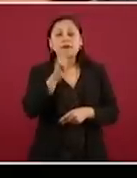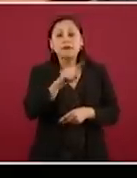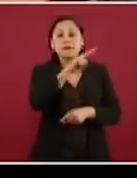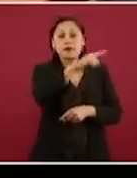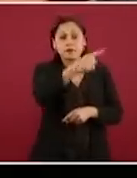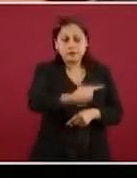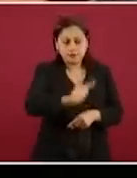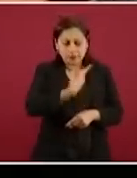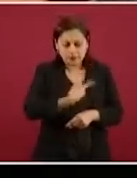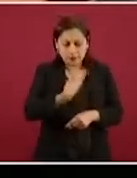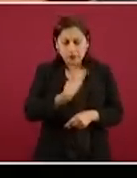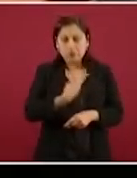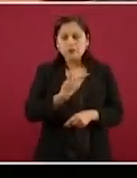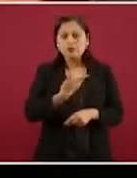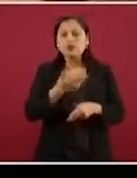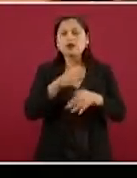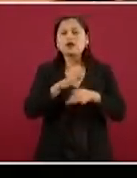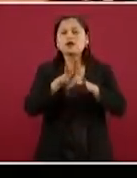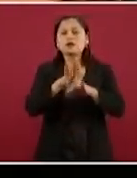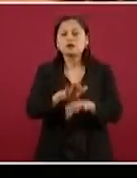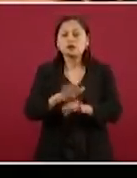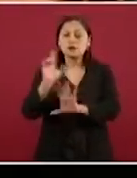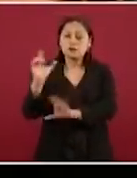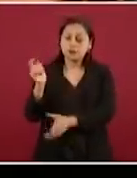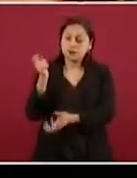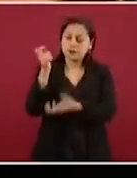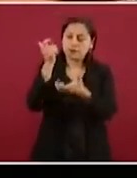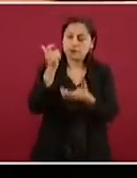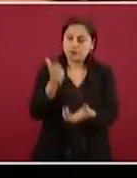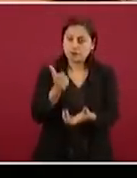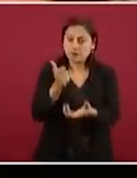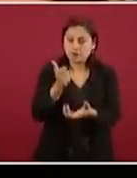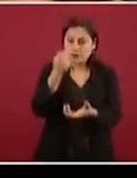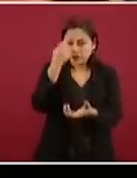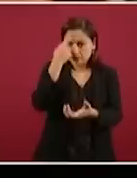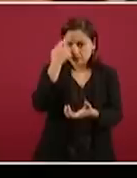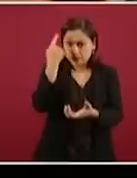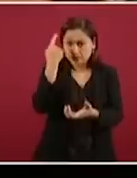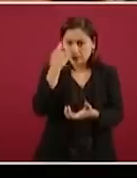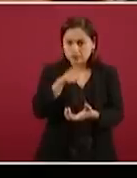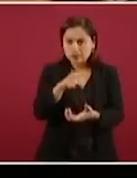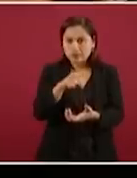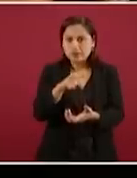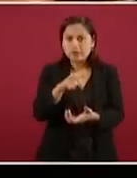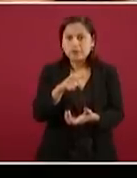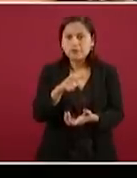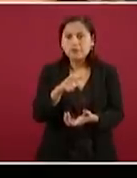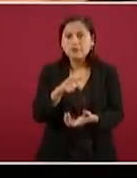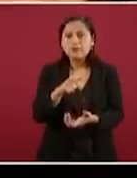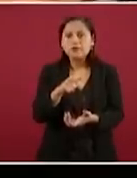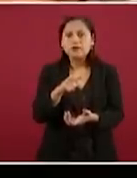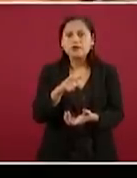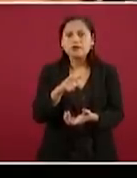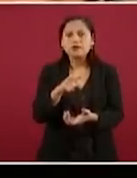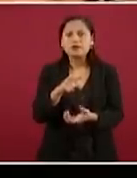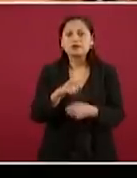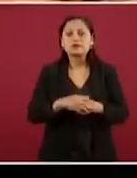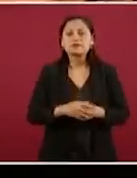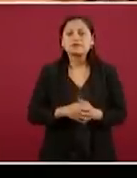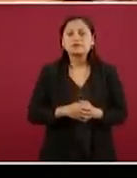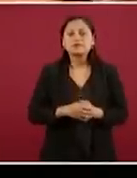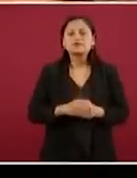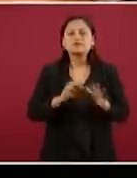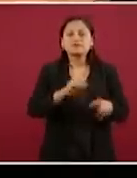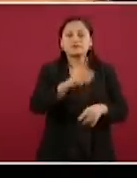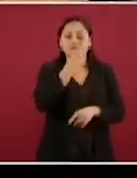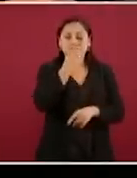con respecto a la cancelación del presupuesto para el traslado de los restos. Sí. Me comunicaron que lo van a estar